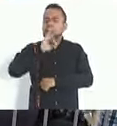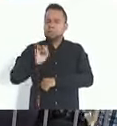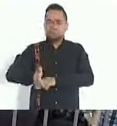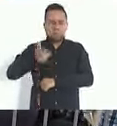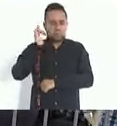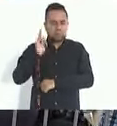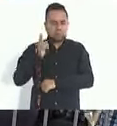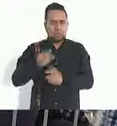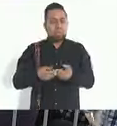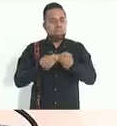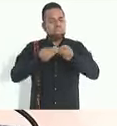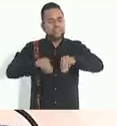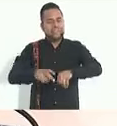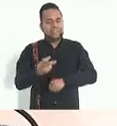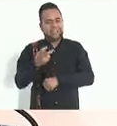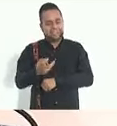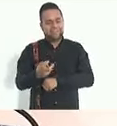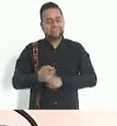se pierda